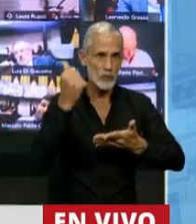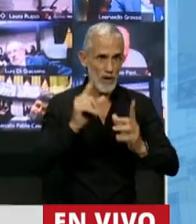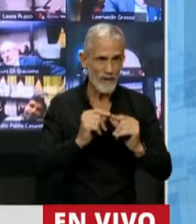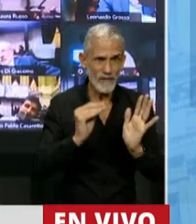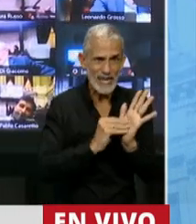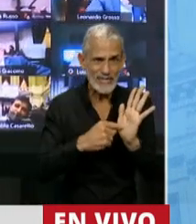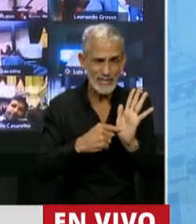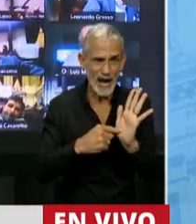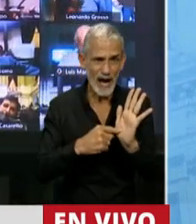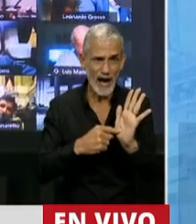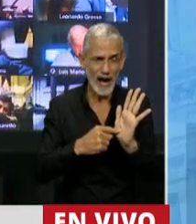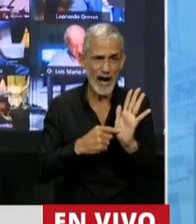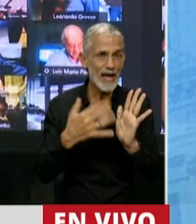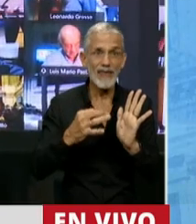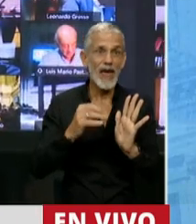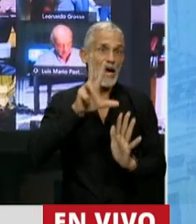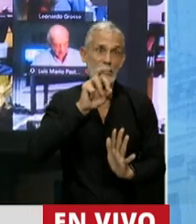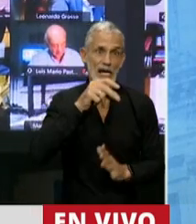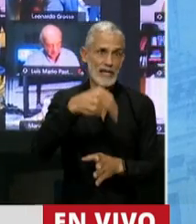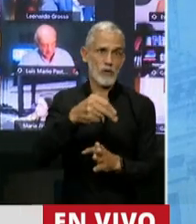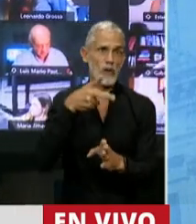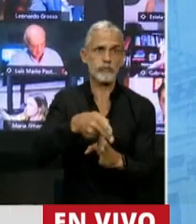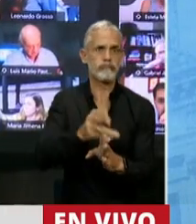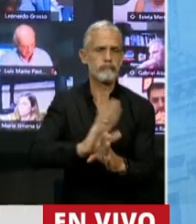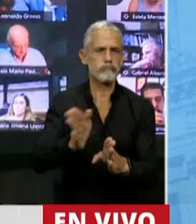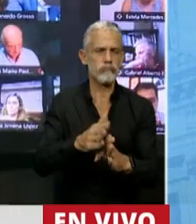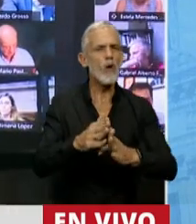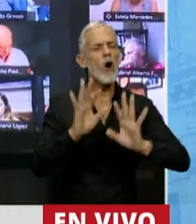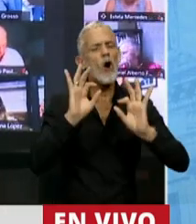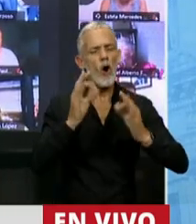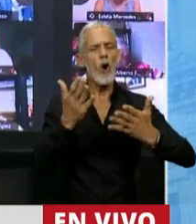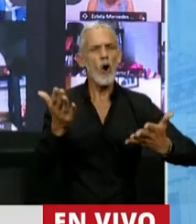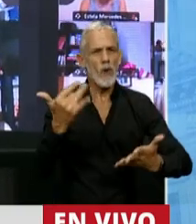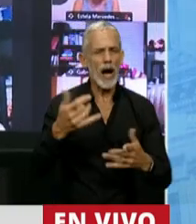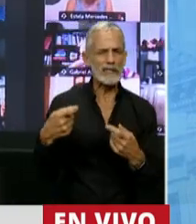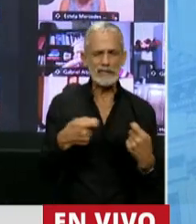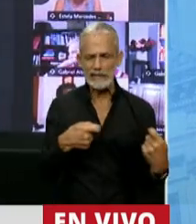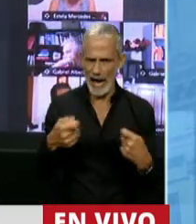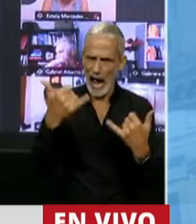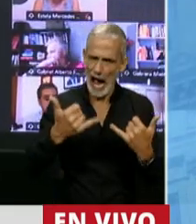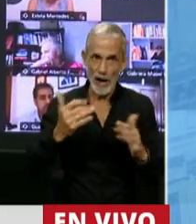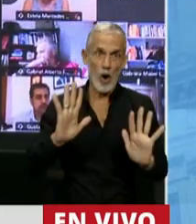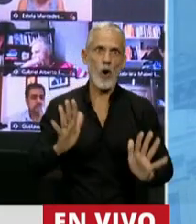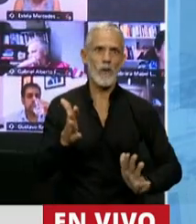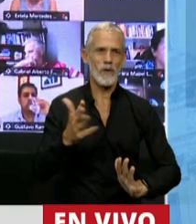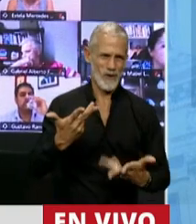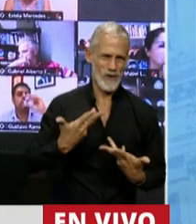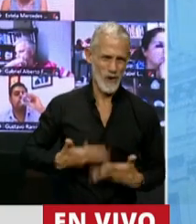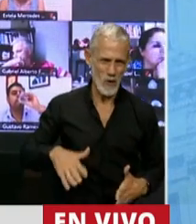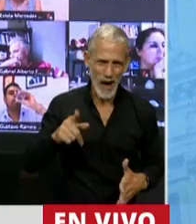fecha y que es fatal, y que era el día 30. Y por supuesto que iba a haber tensión. No es